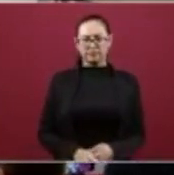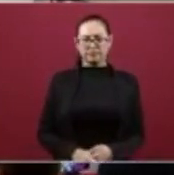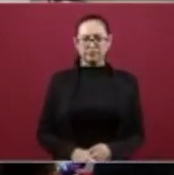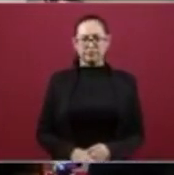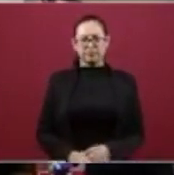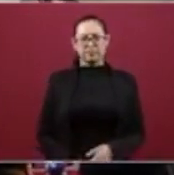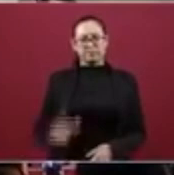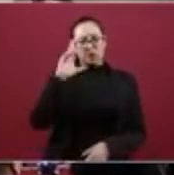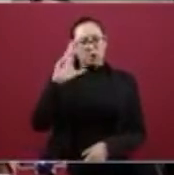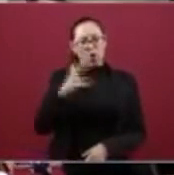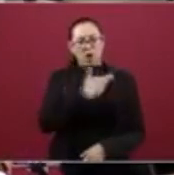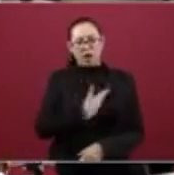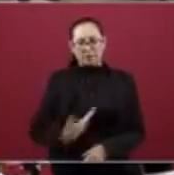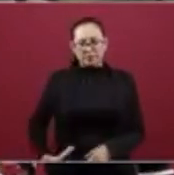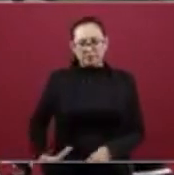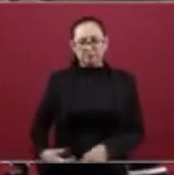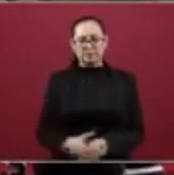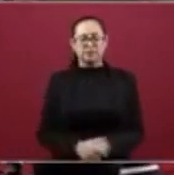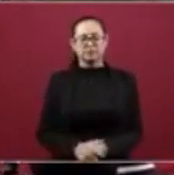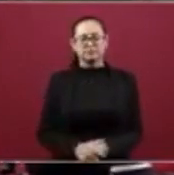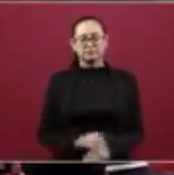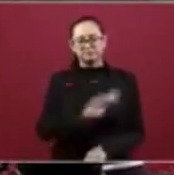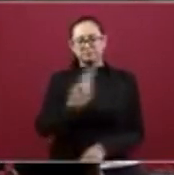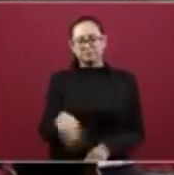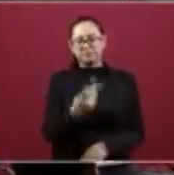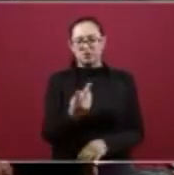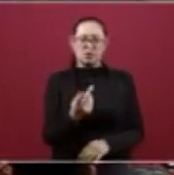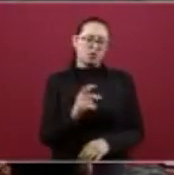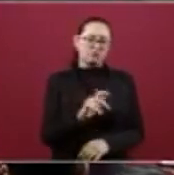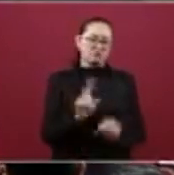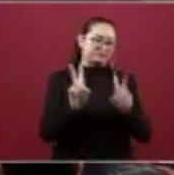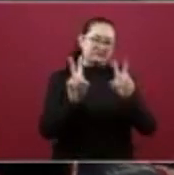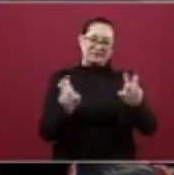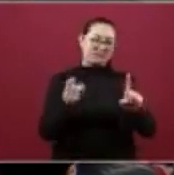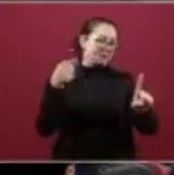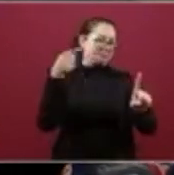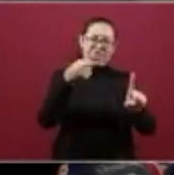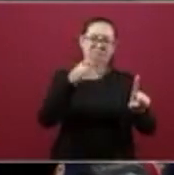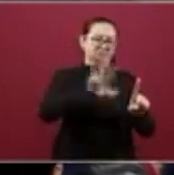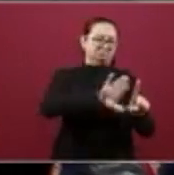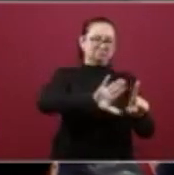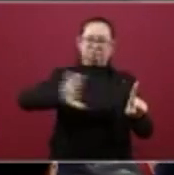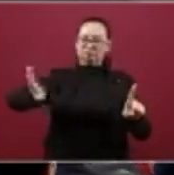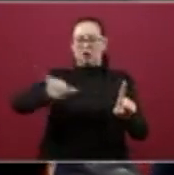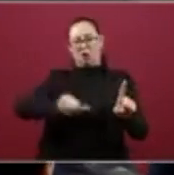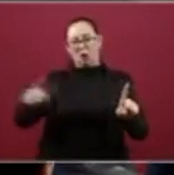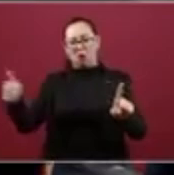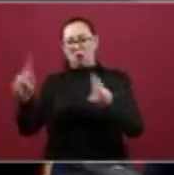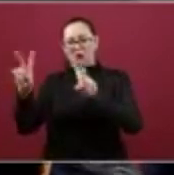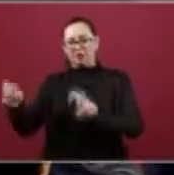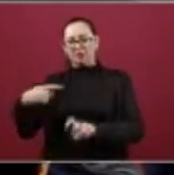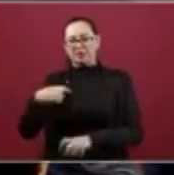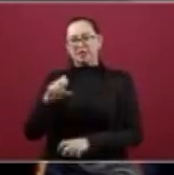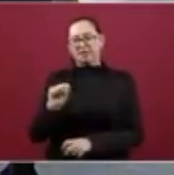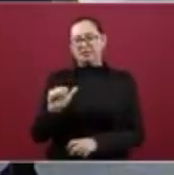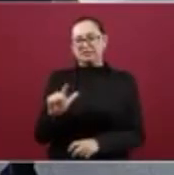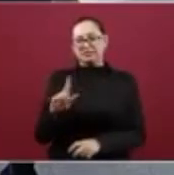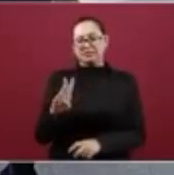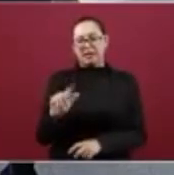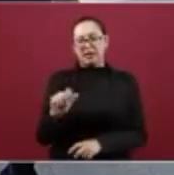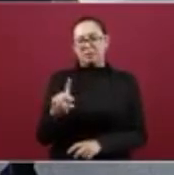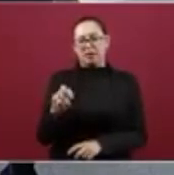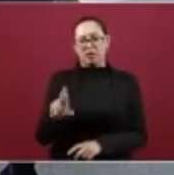Hola, presidente. Preguntarle un tema totalmente diferente del que están hablando en estos momentos. Soy Salvador Corona de Revolución